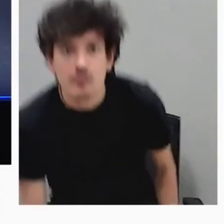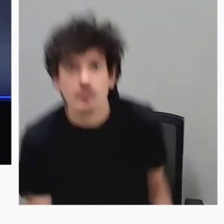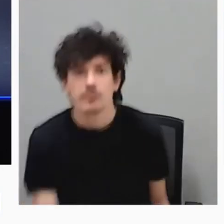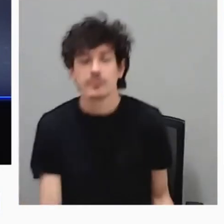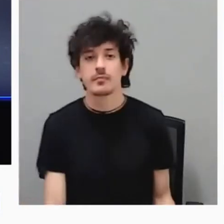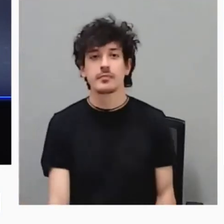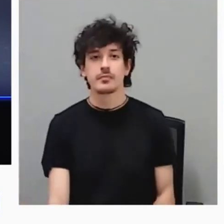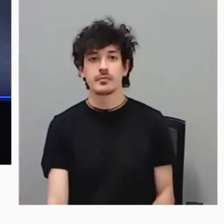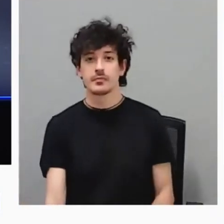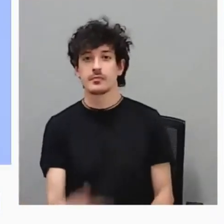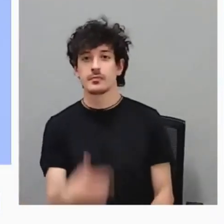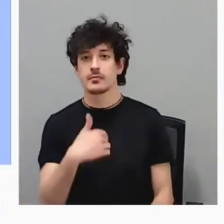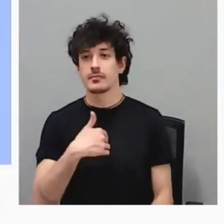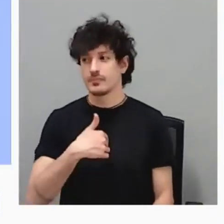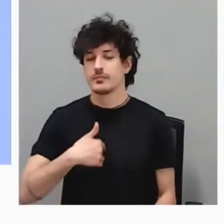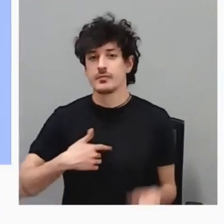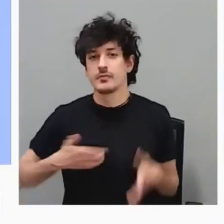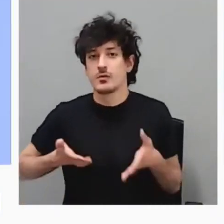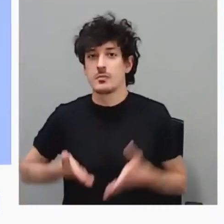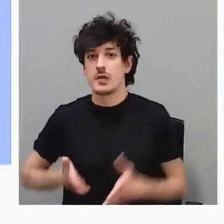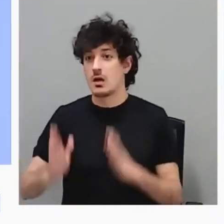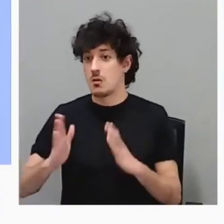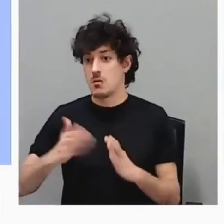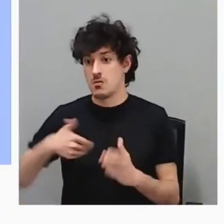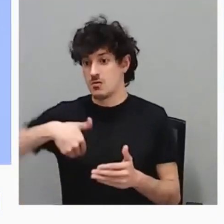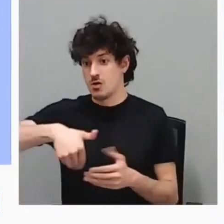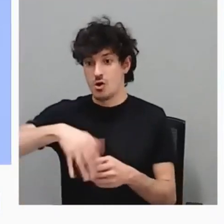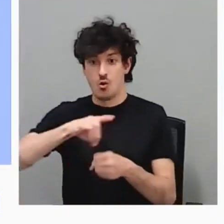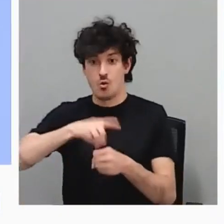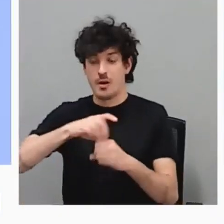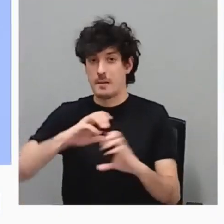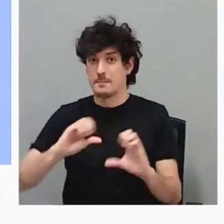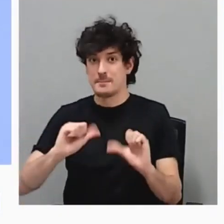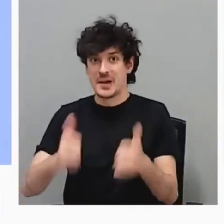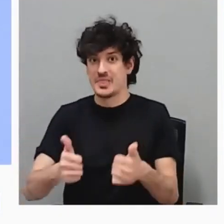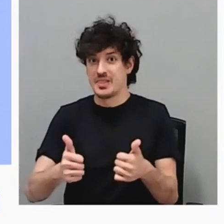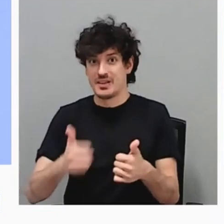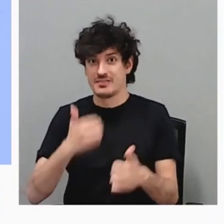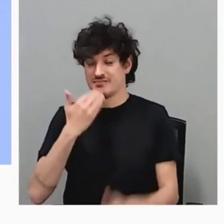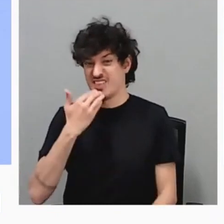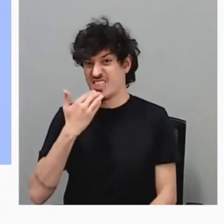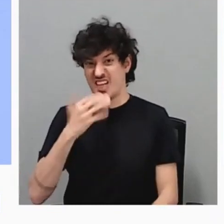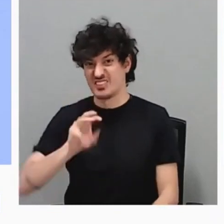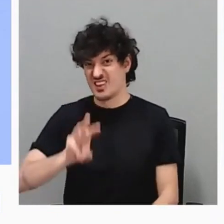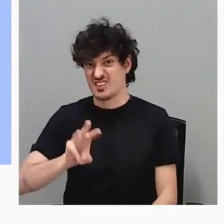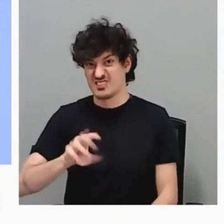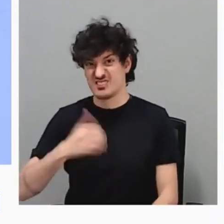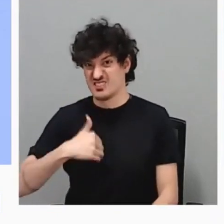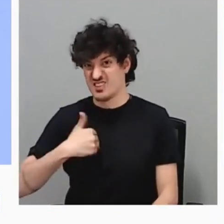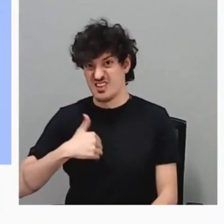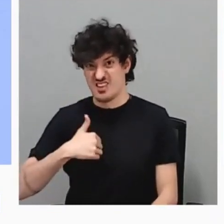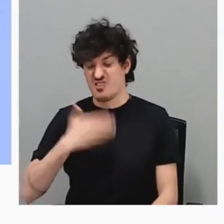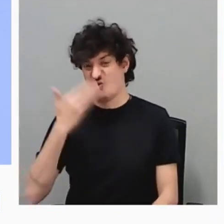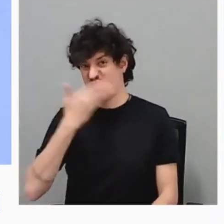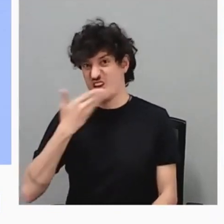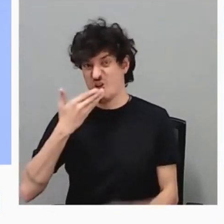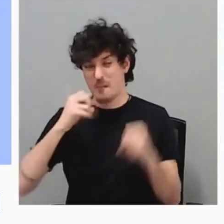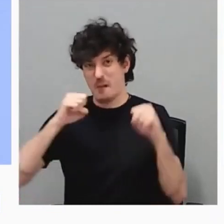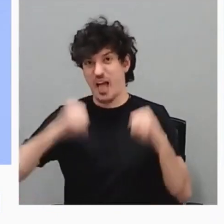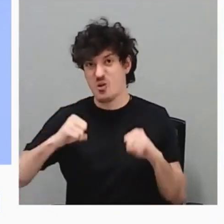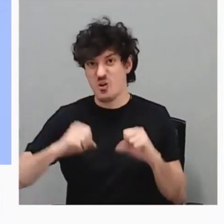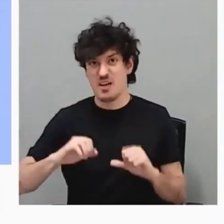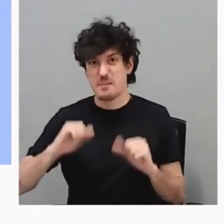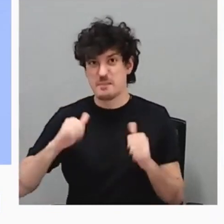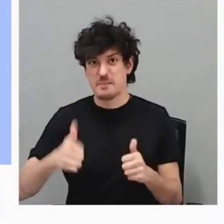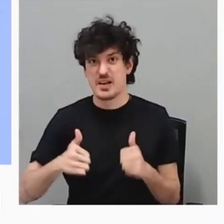Yo, mi hijo, que empieza el lunes el cole de mayores con 3 años, voy a ir a hablar con el director. Voy a ir a